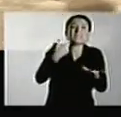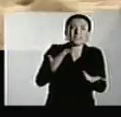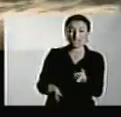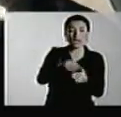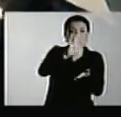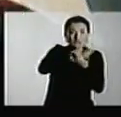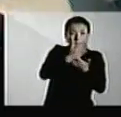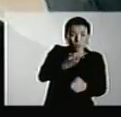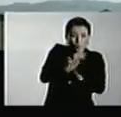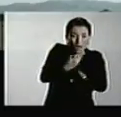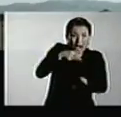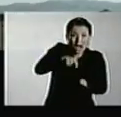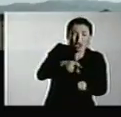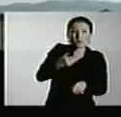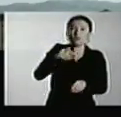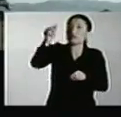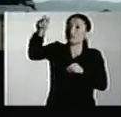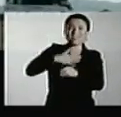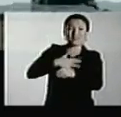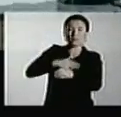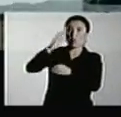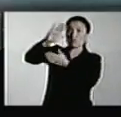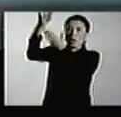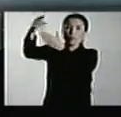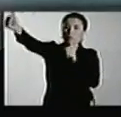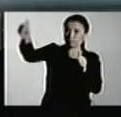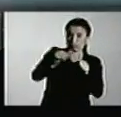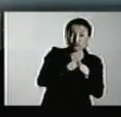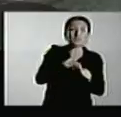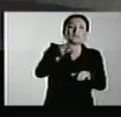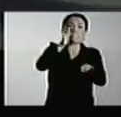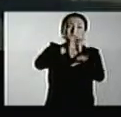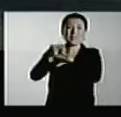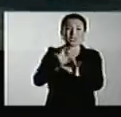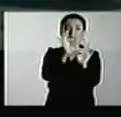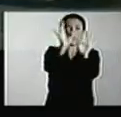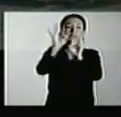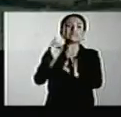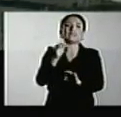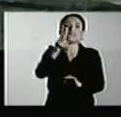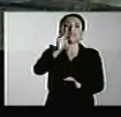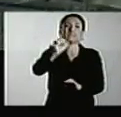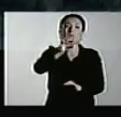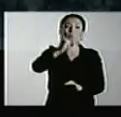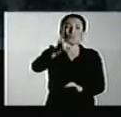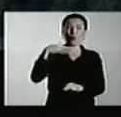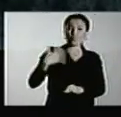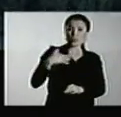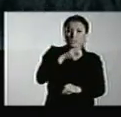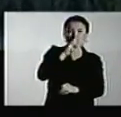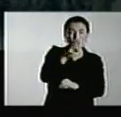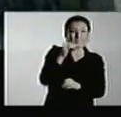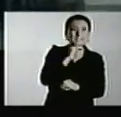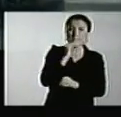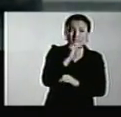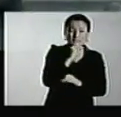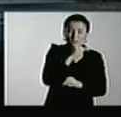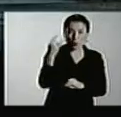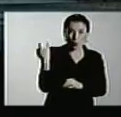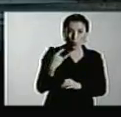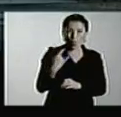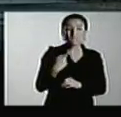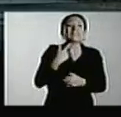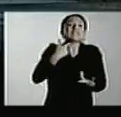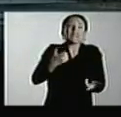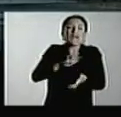Necesitamos acortar las distancias entre la salud que tenemos y la que queremos tener. Con médicos especialistas y SAPUs de alta resolución en todo